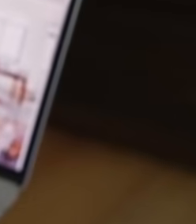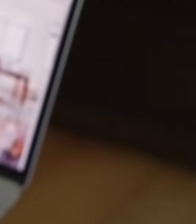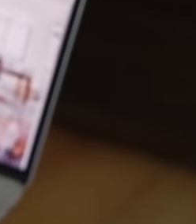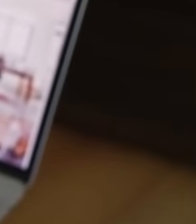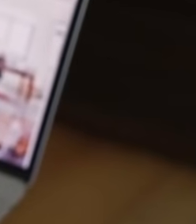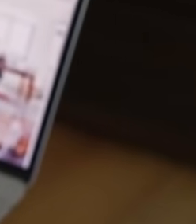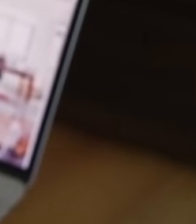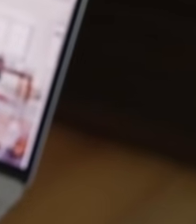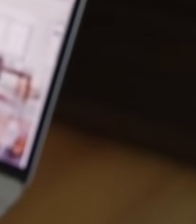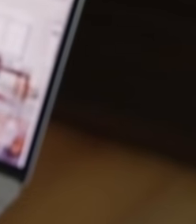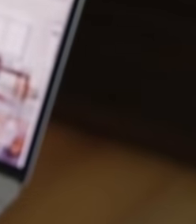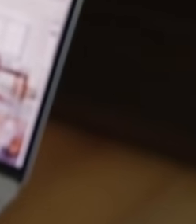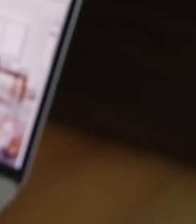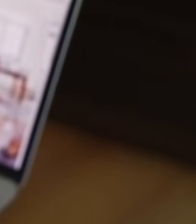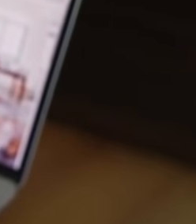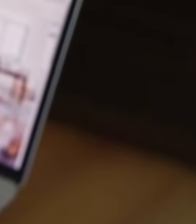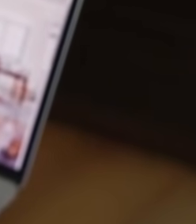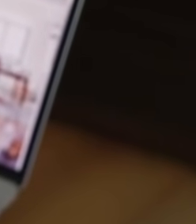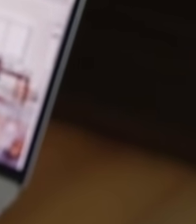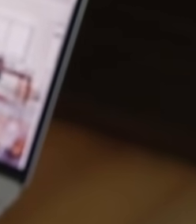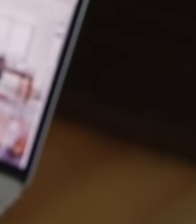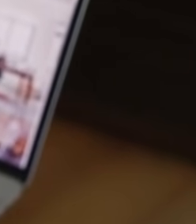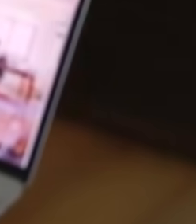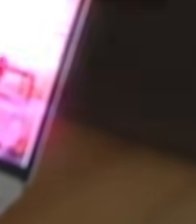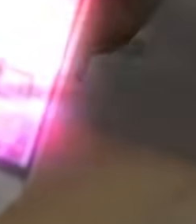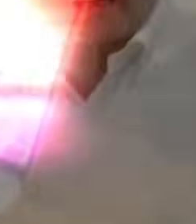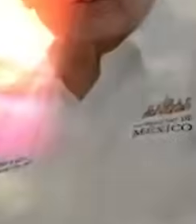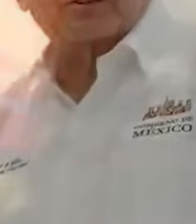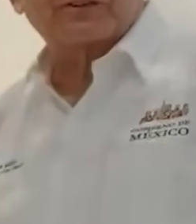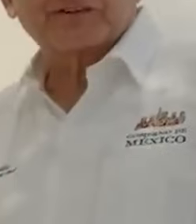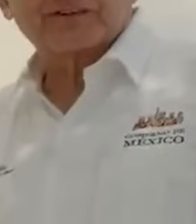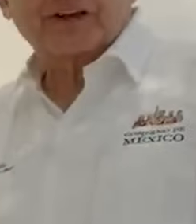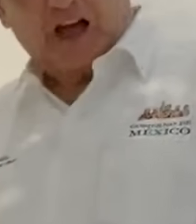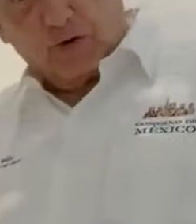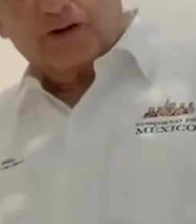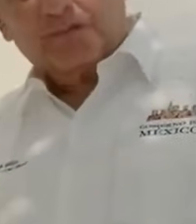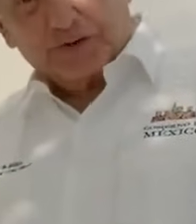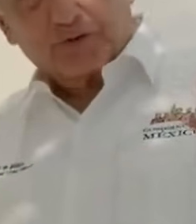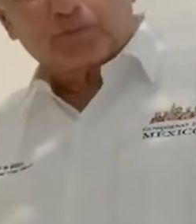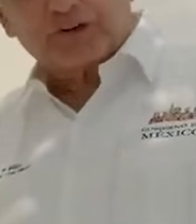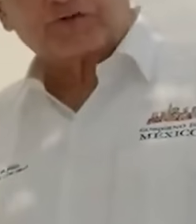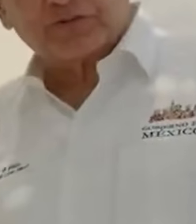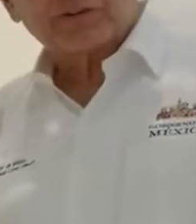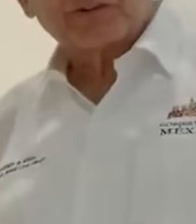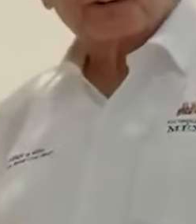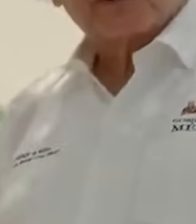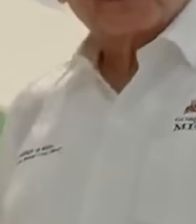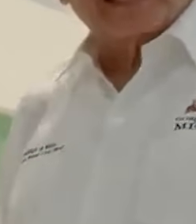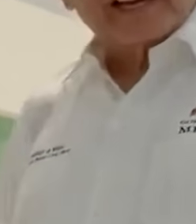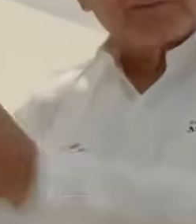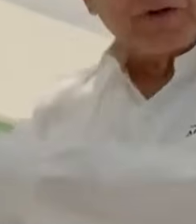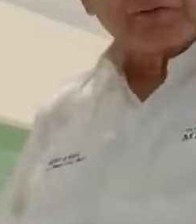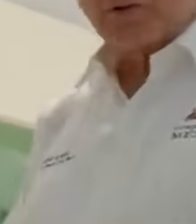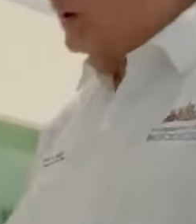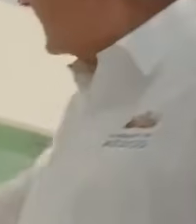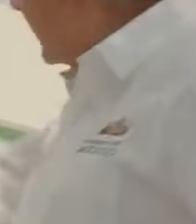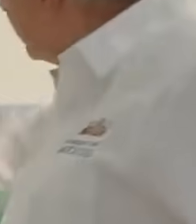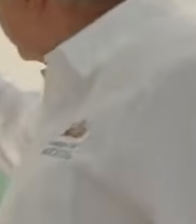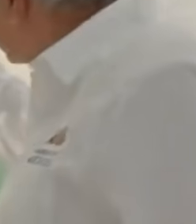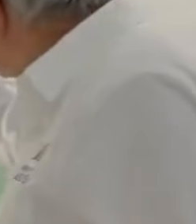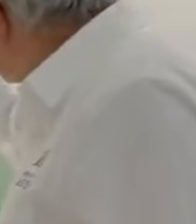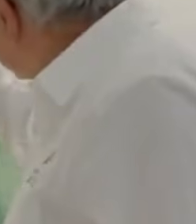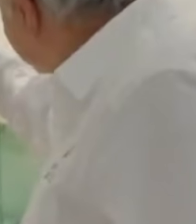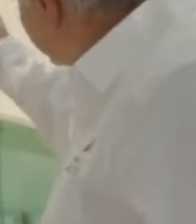las falsas noticias que han circulado durante su gobierno. López Obrador subrayó que cada vez que su administración